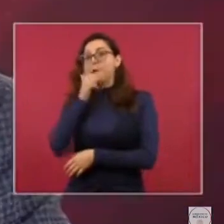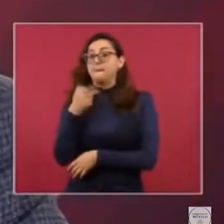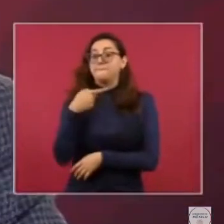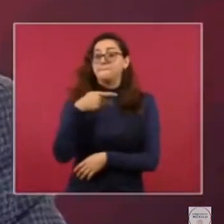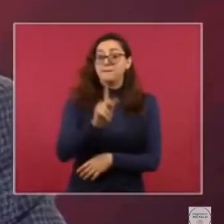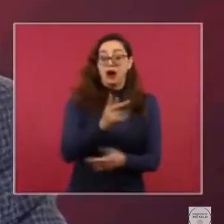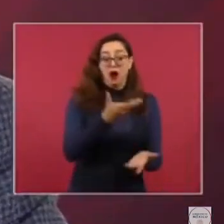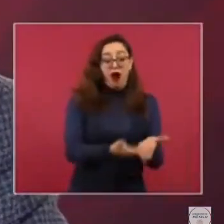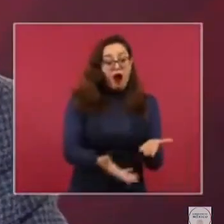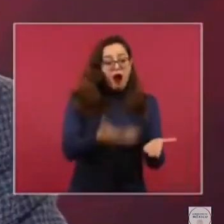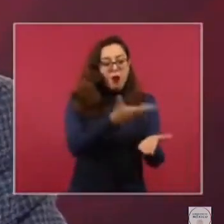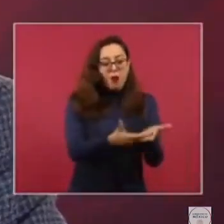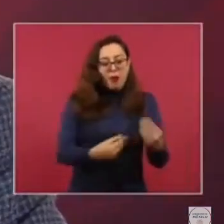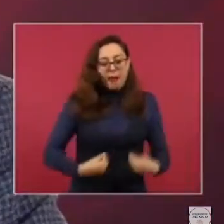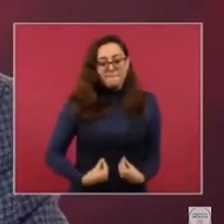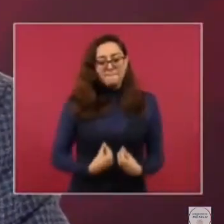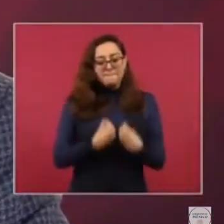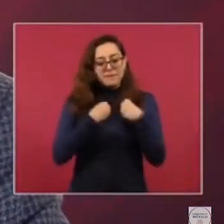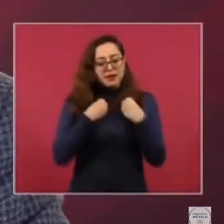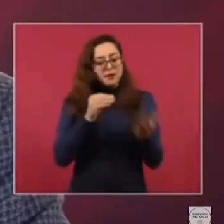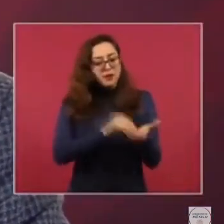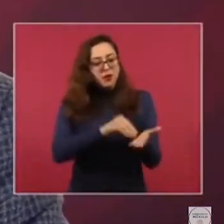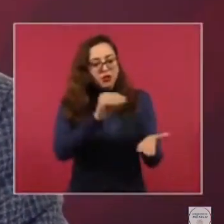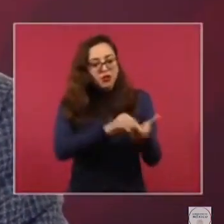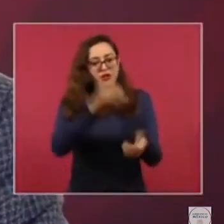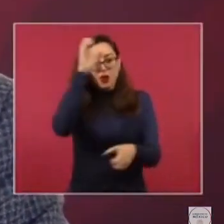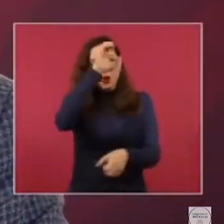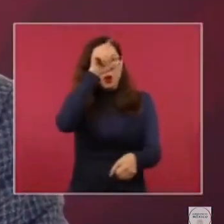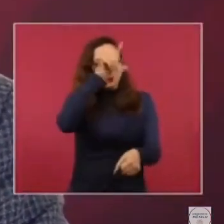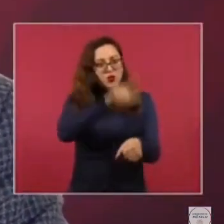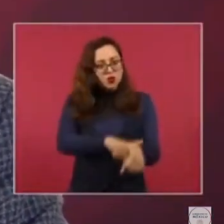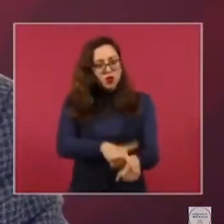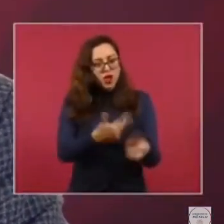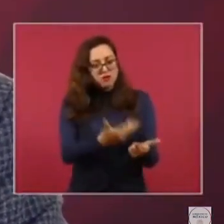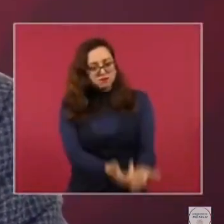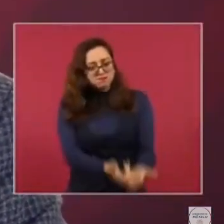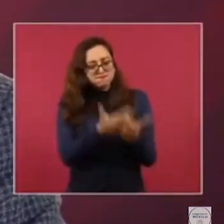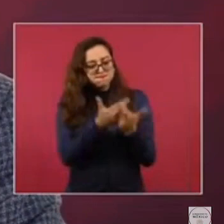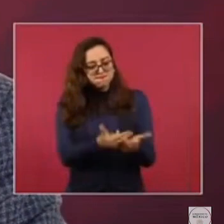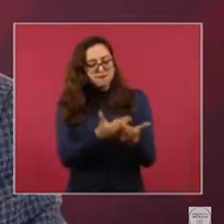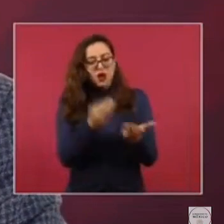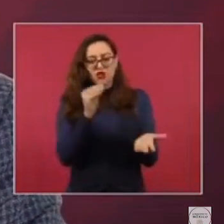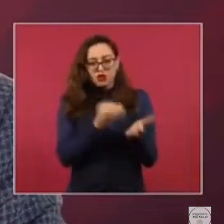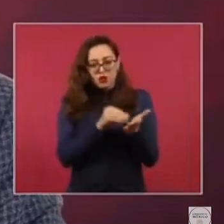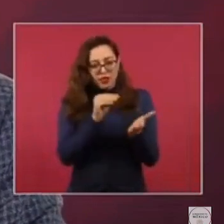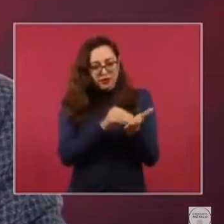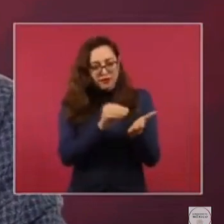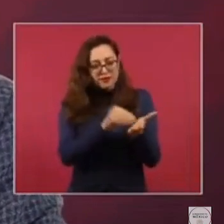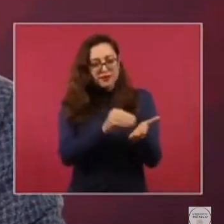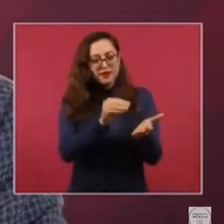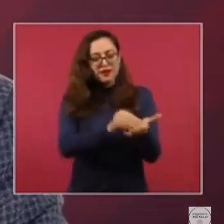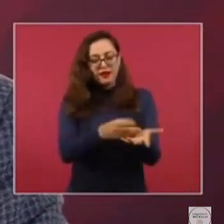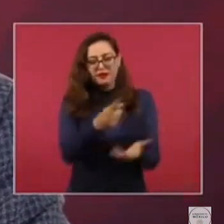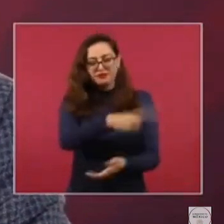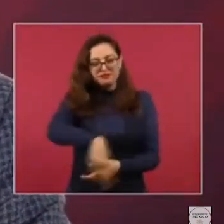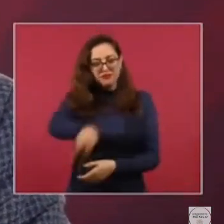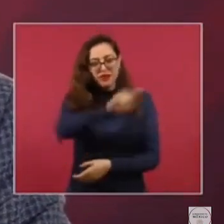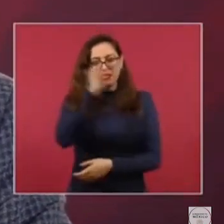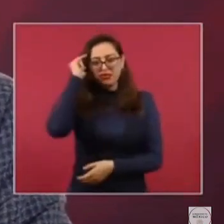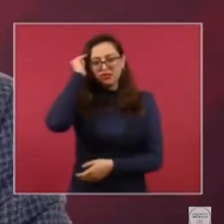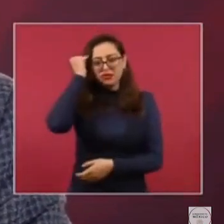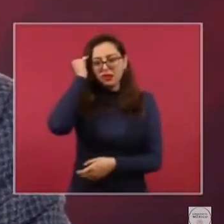cultural vivo, con el patrimonio que representan nuestros pueblos originarios